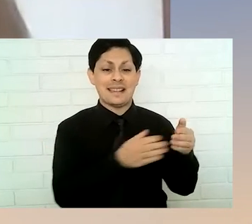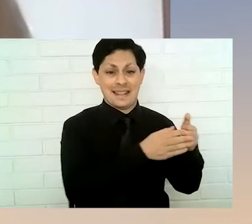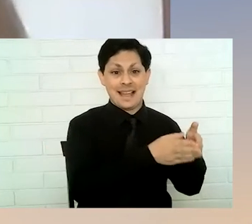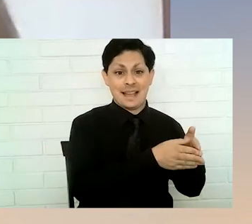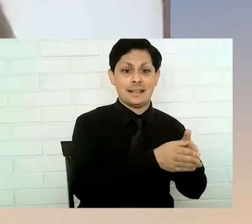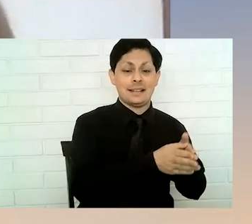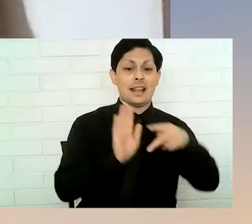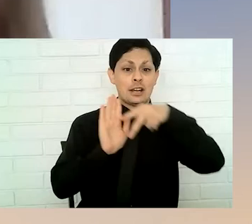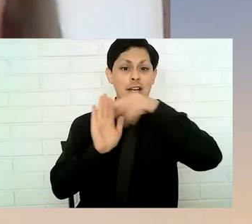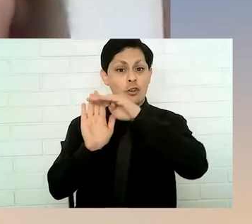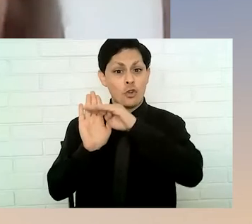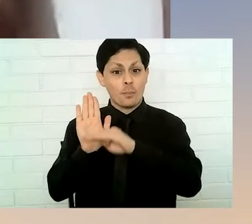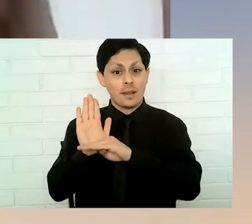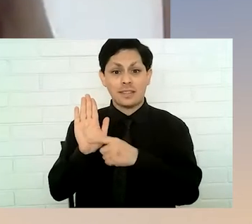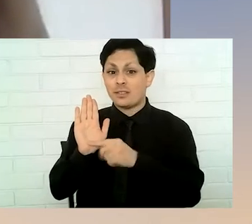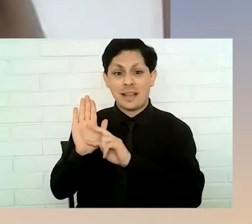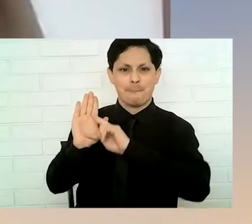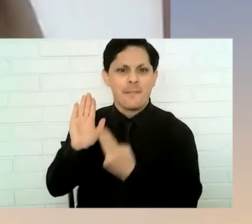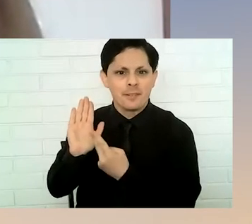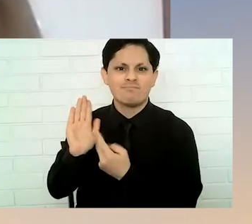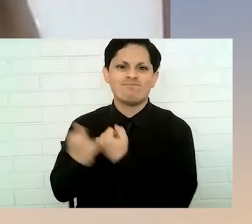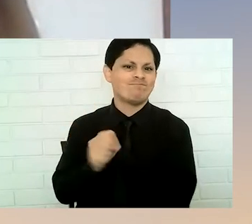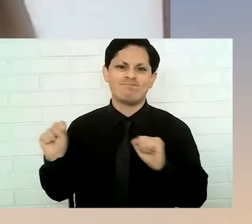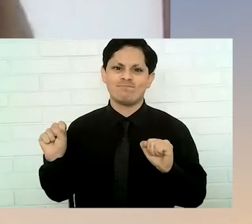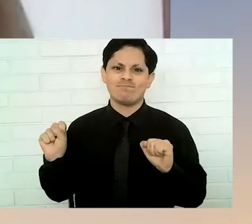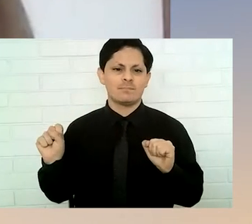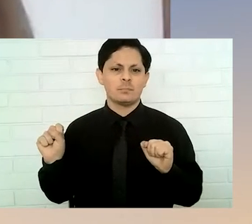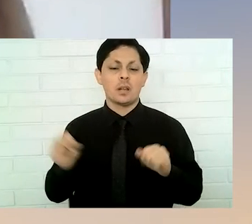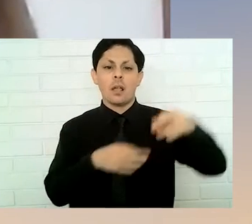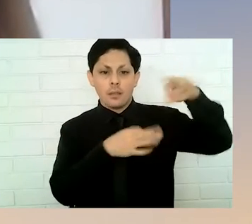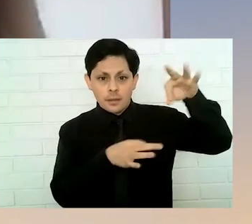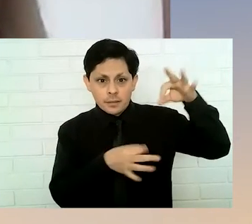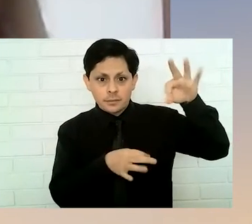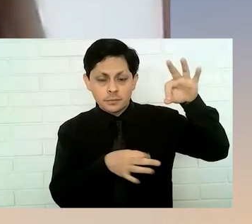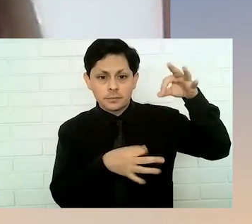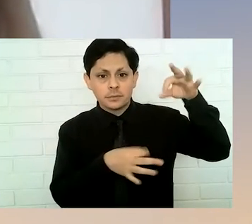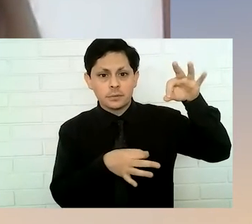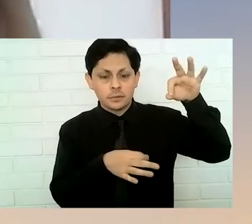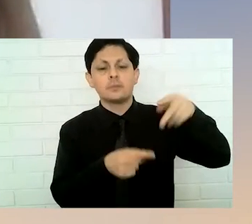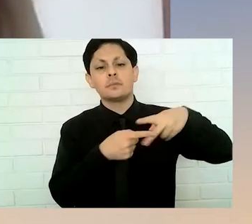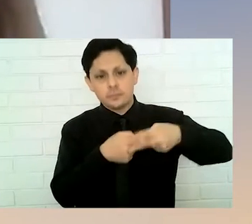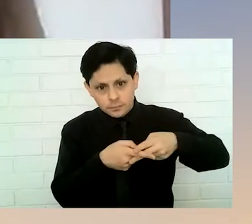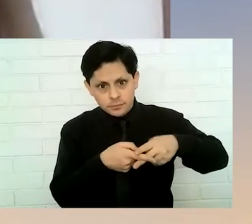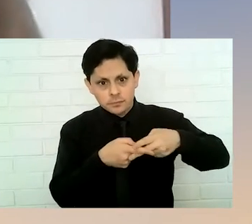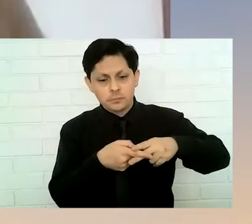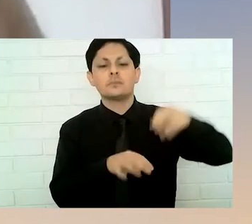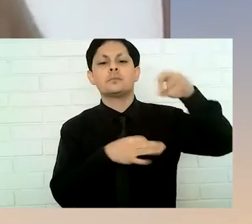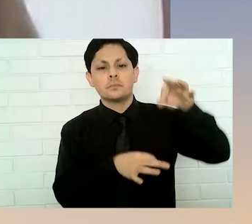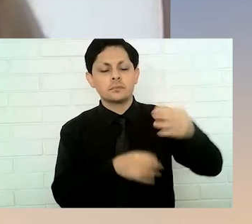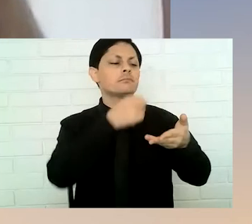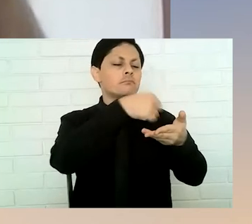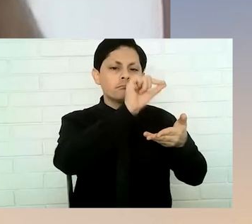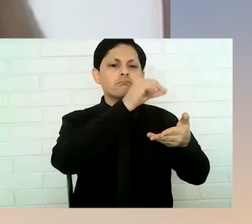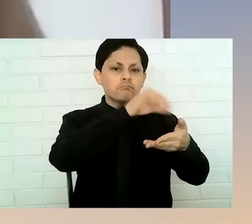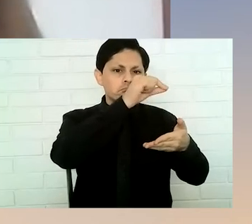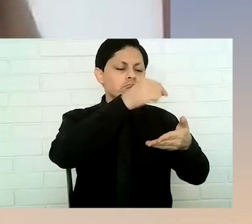¿Ya? Esta idea de que el diagnóstico debe hacerse con herramientas particulares,